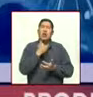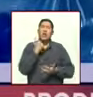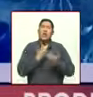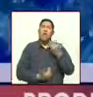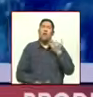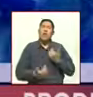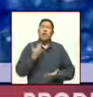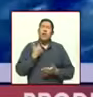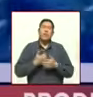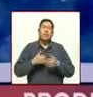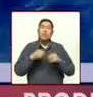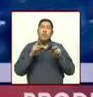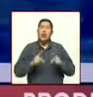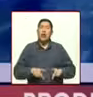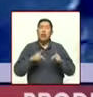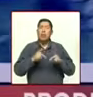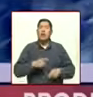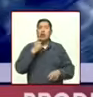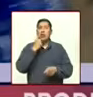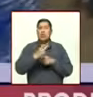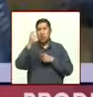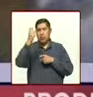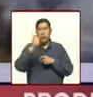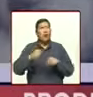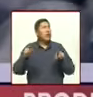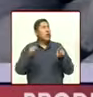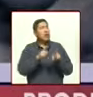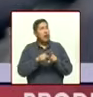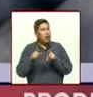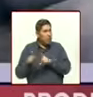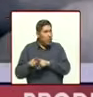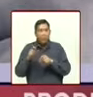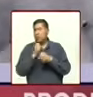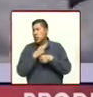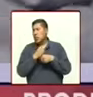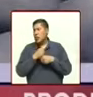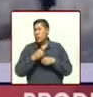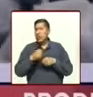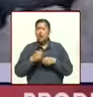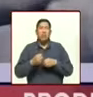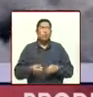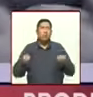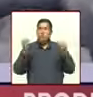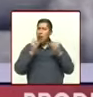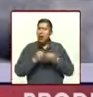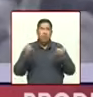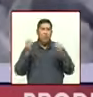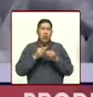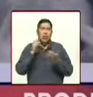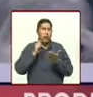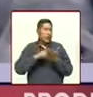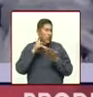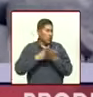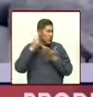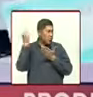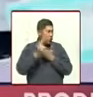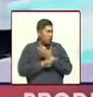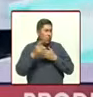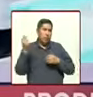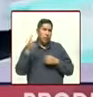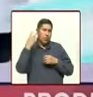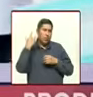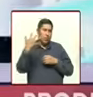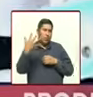y están ayudando a las personas que están siendo afectadas. También productores del trópico se suman, ¿no?, a este programa de